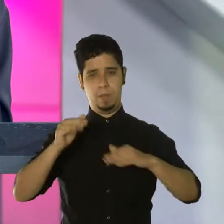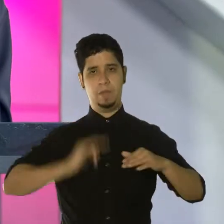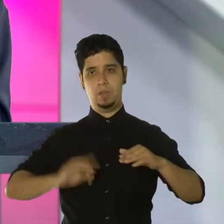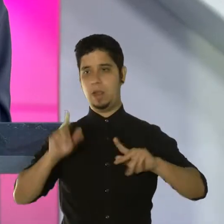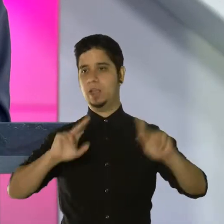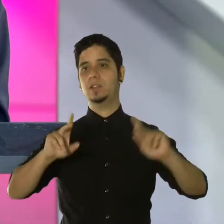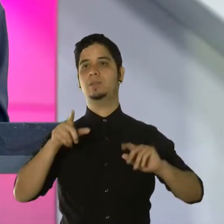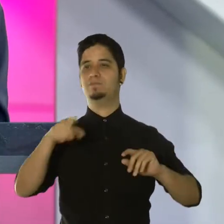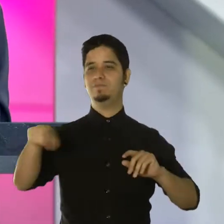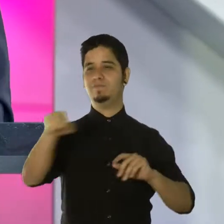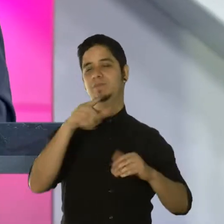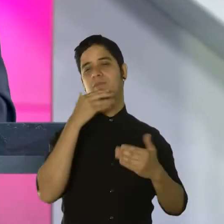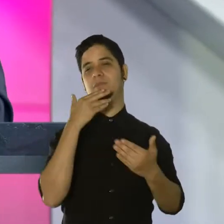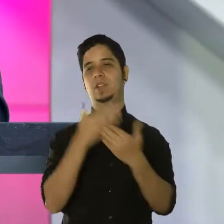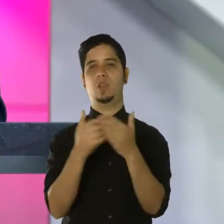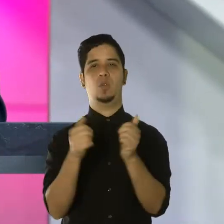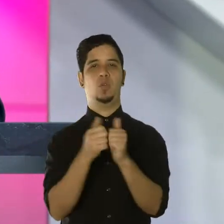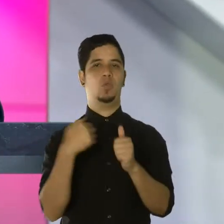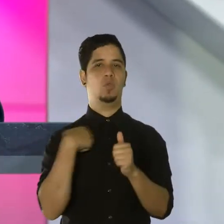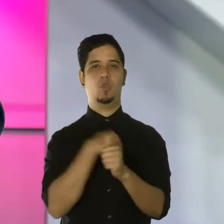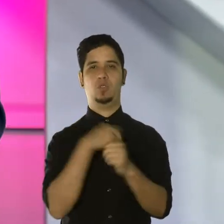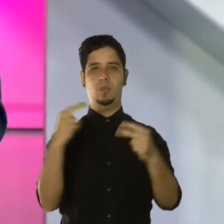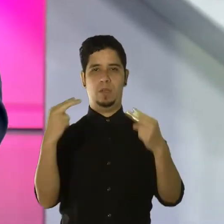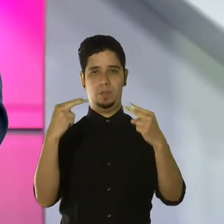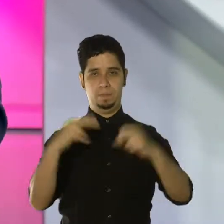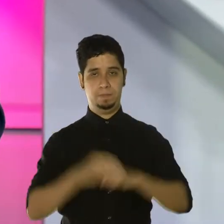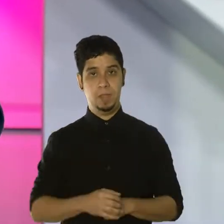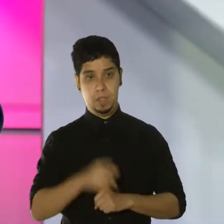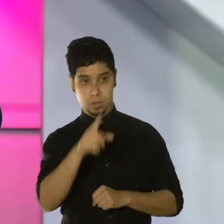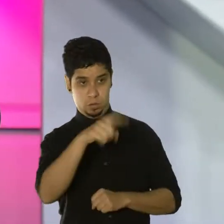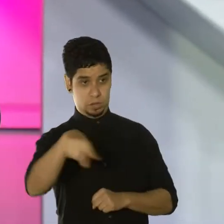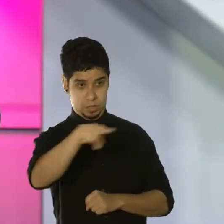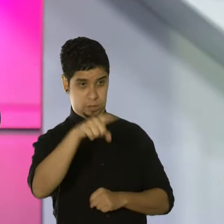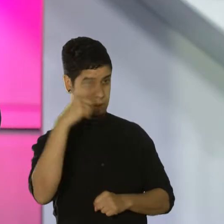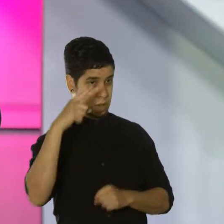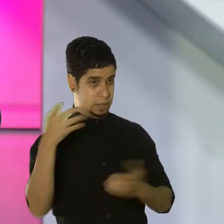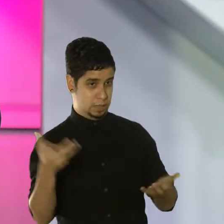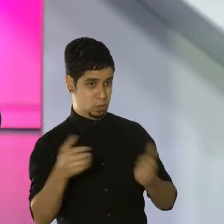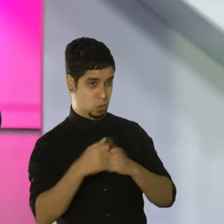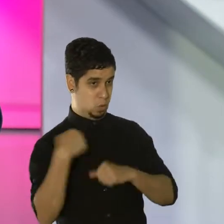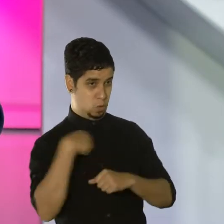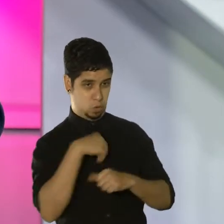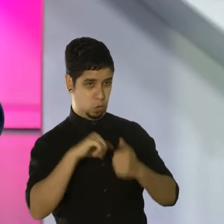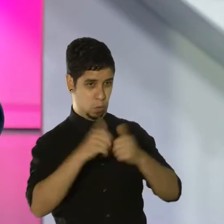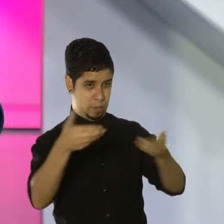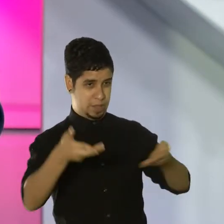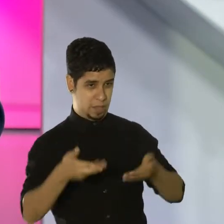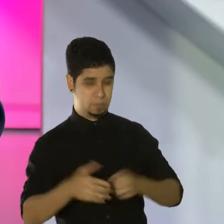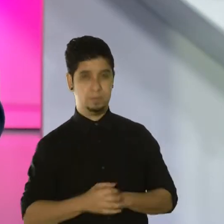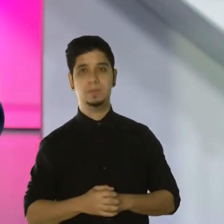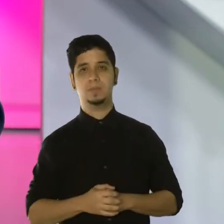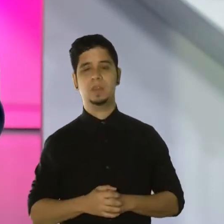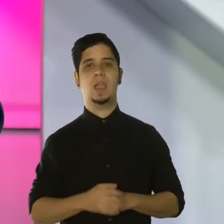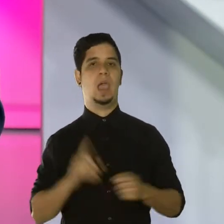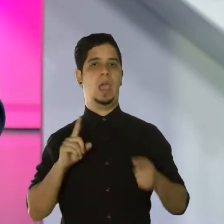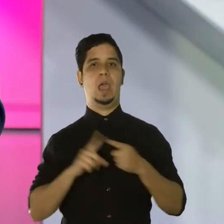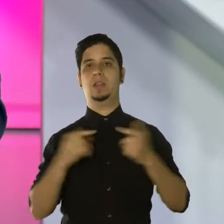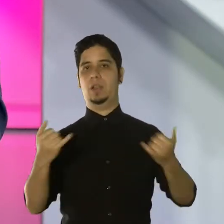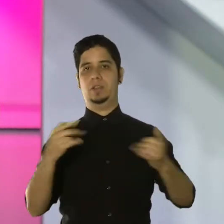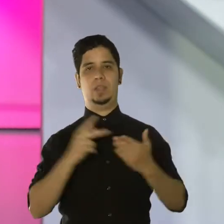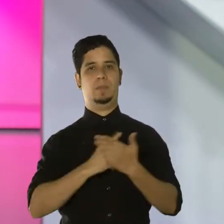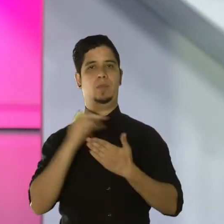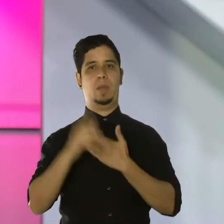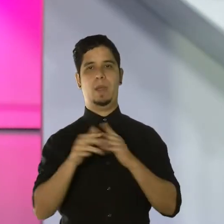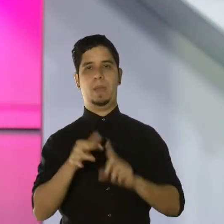las gracias por estar con nosotros en su sintonía y a ustedes por estar aquí como invitados. Así que hasta aquí este